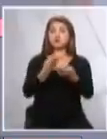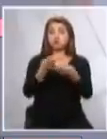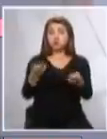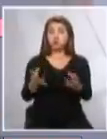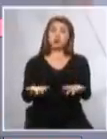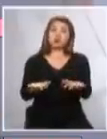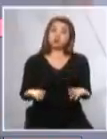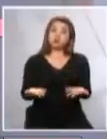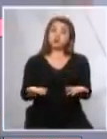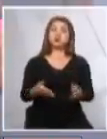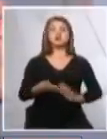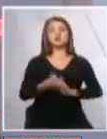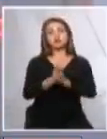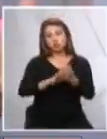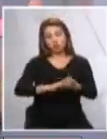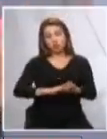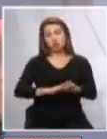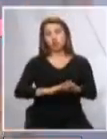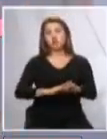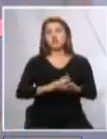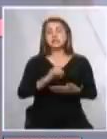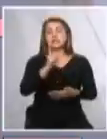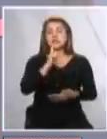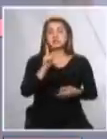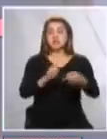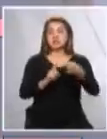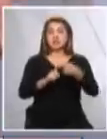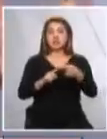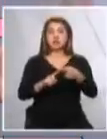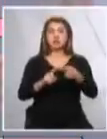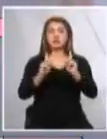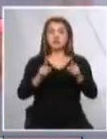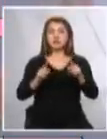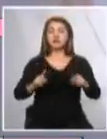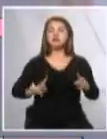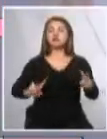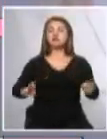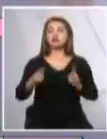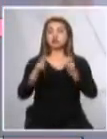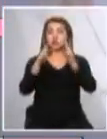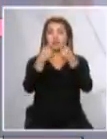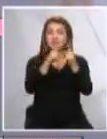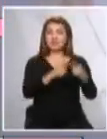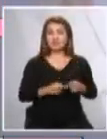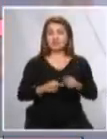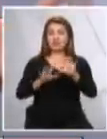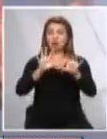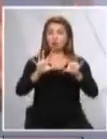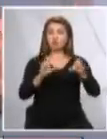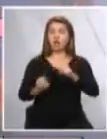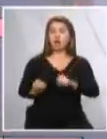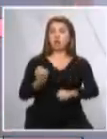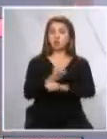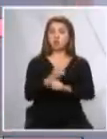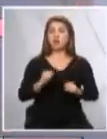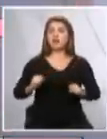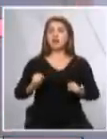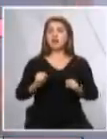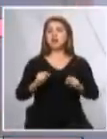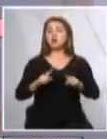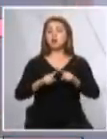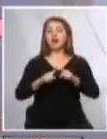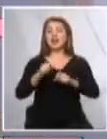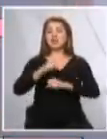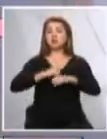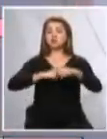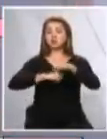tanto, todos, al menos los que me imagino participaban en el partido, sabían que tenían que construir distintos tipos de ayuda y estructuras jurídicas para poder sostener